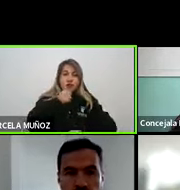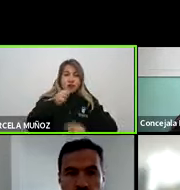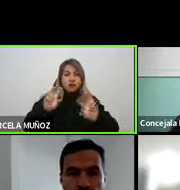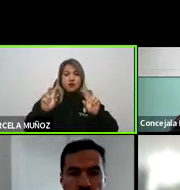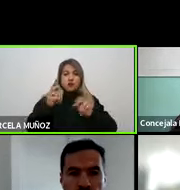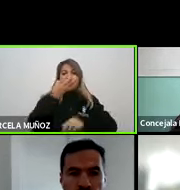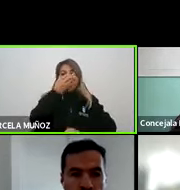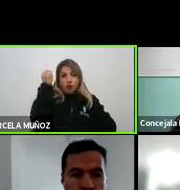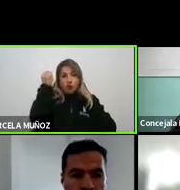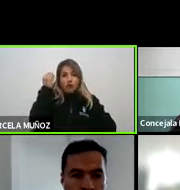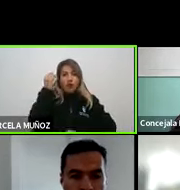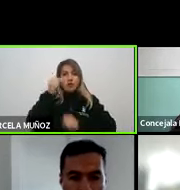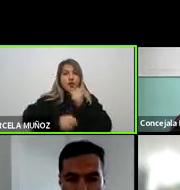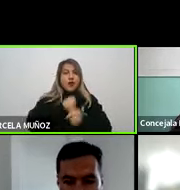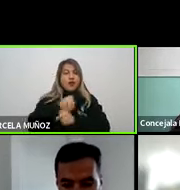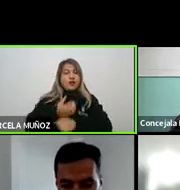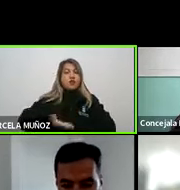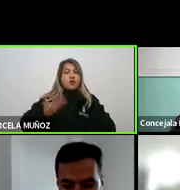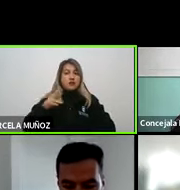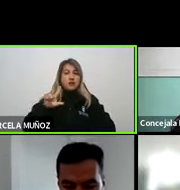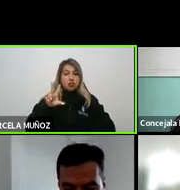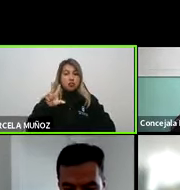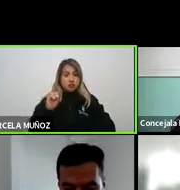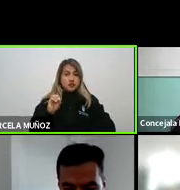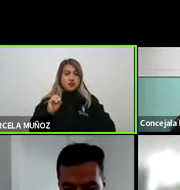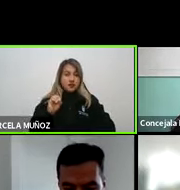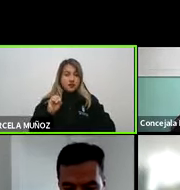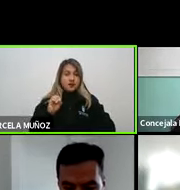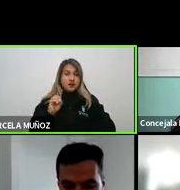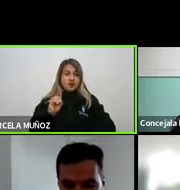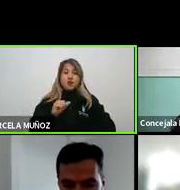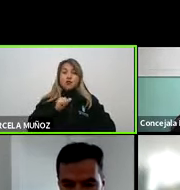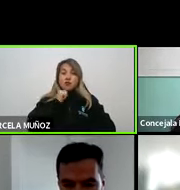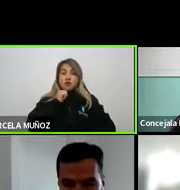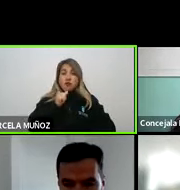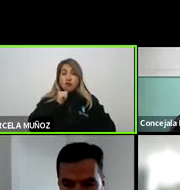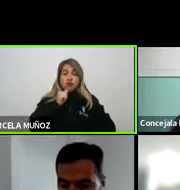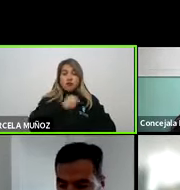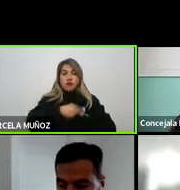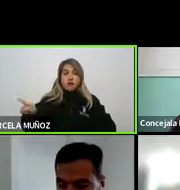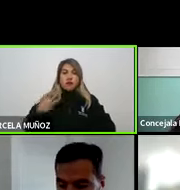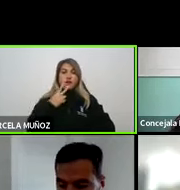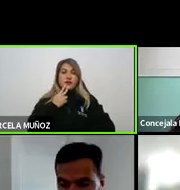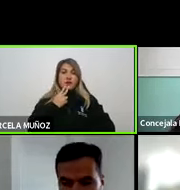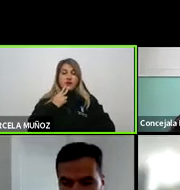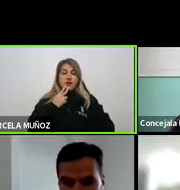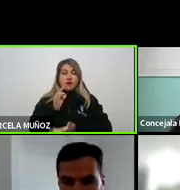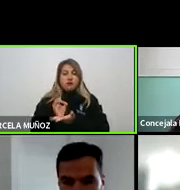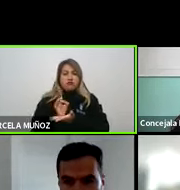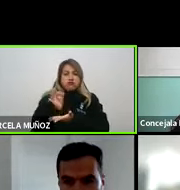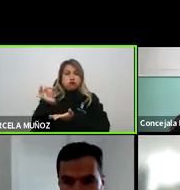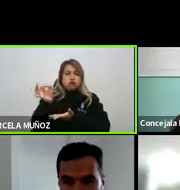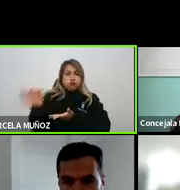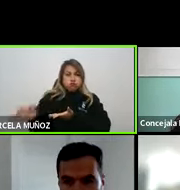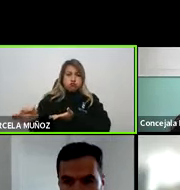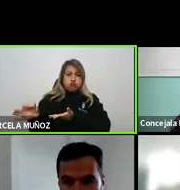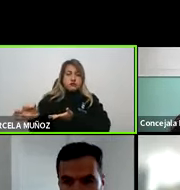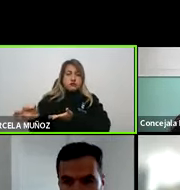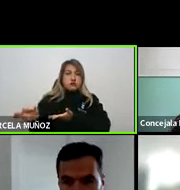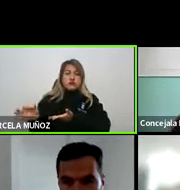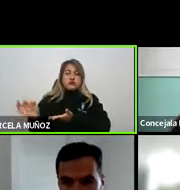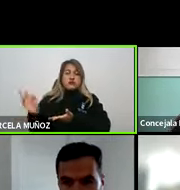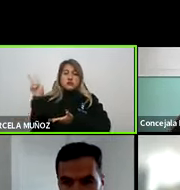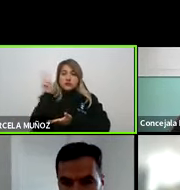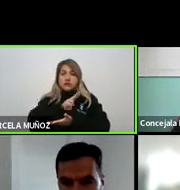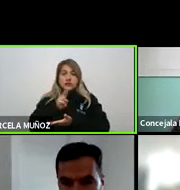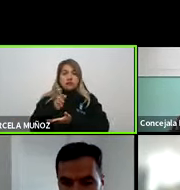lo que pasó en los años 80, cuando a los pobres los mandaron a vivir en las zonas periféricas sin ningún tipo